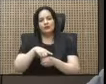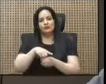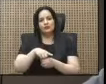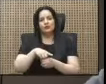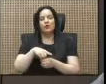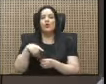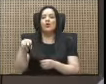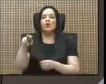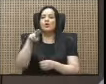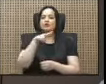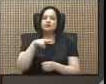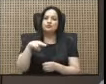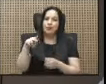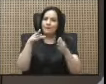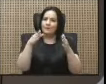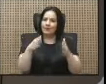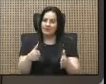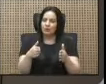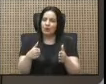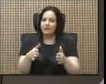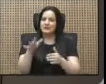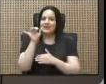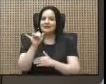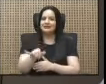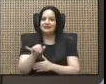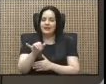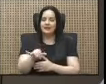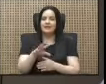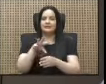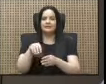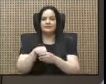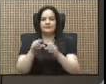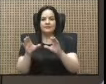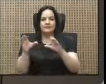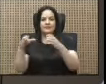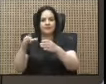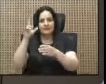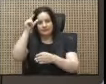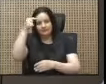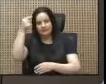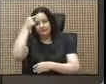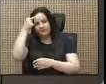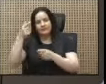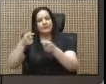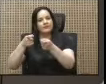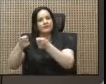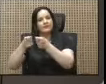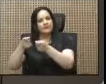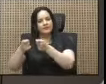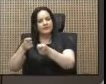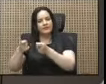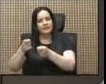compañeros que están en la Comisión de Gobierno y Administración